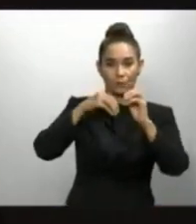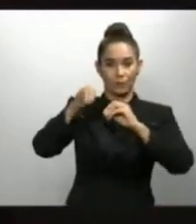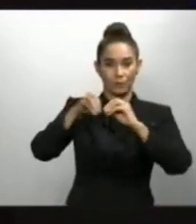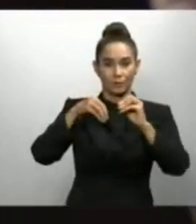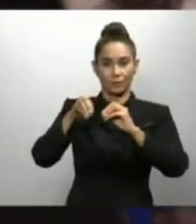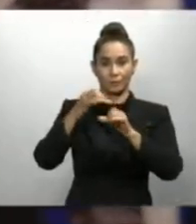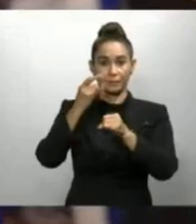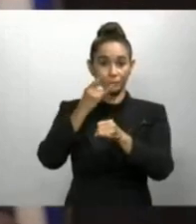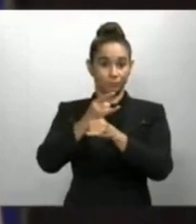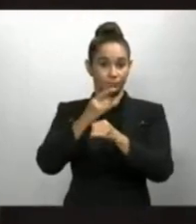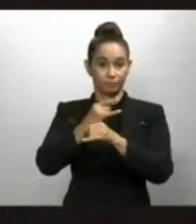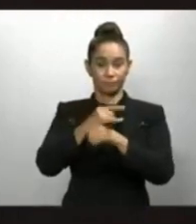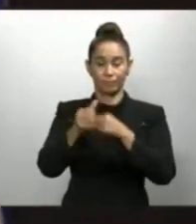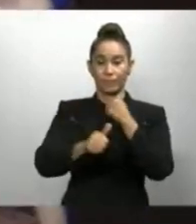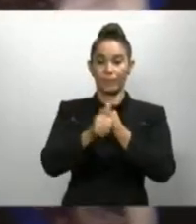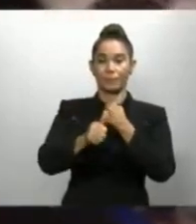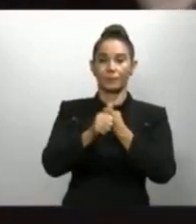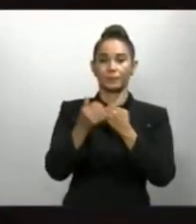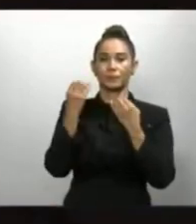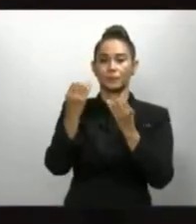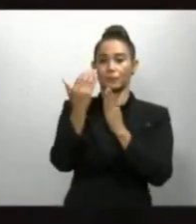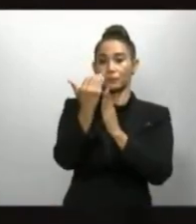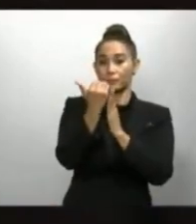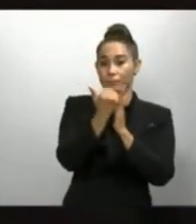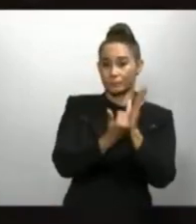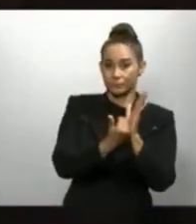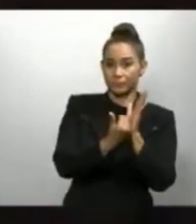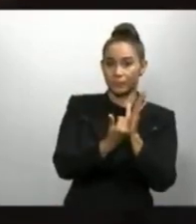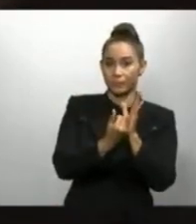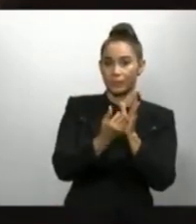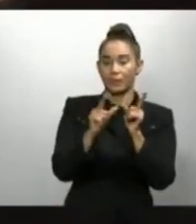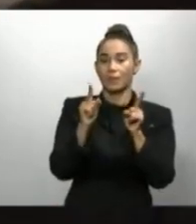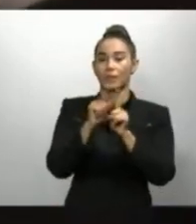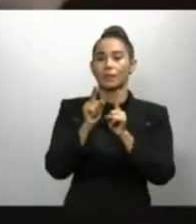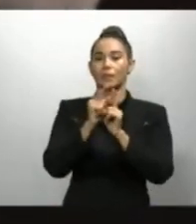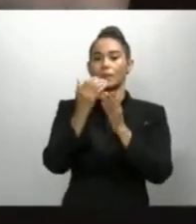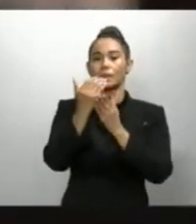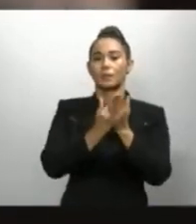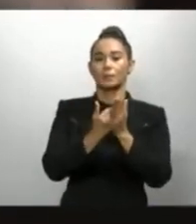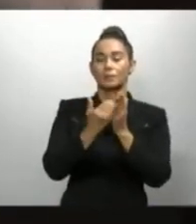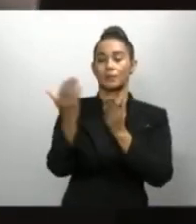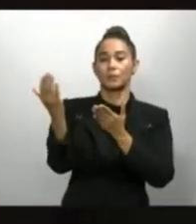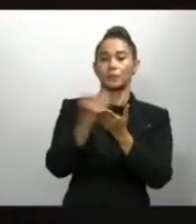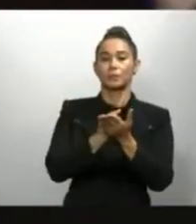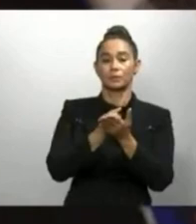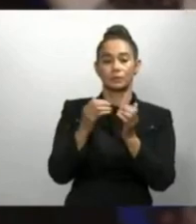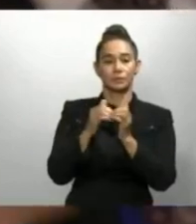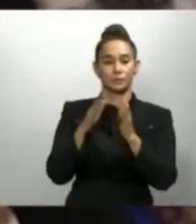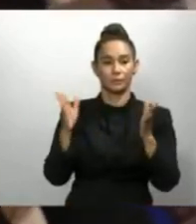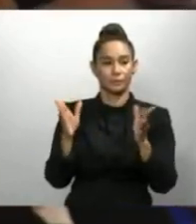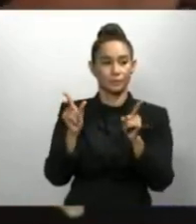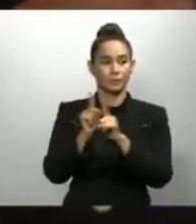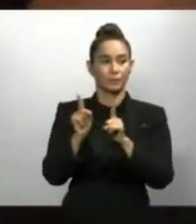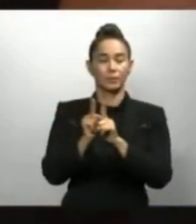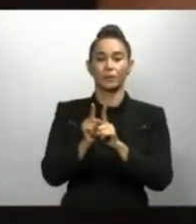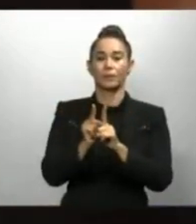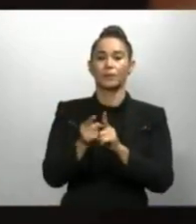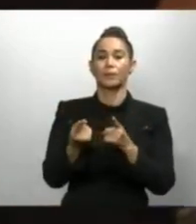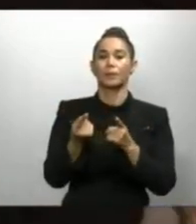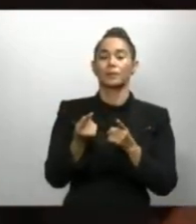de alcohol? ¿Cómo se ha reducido esto? Y la reducción en las recaudaciones públicas también.